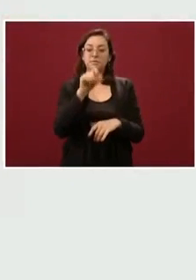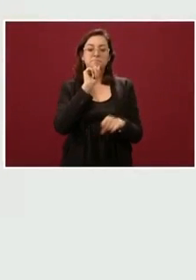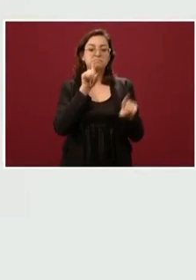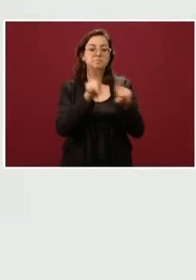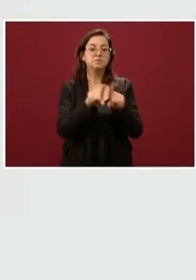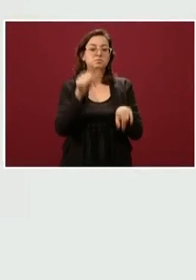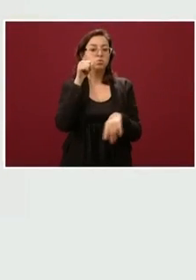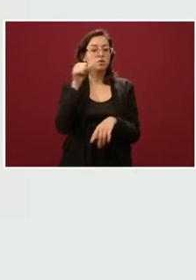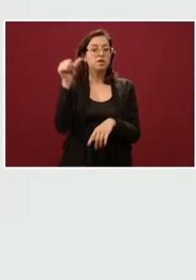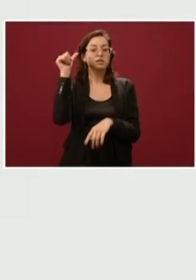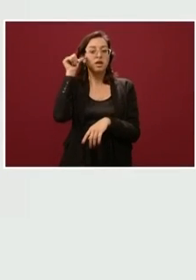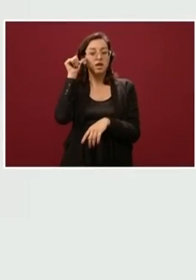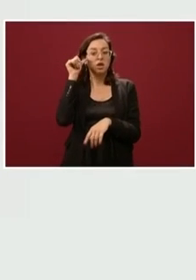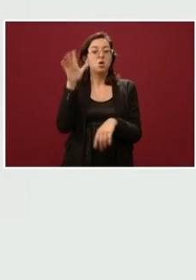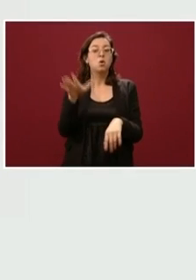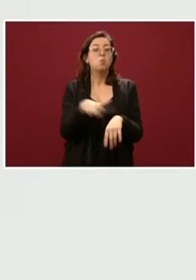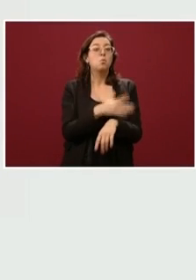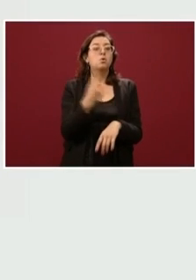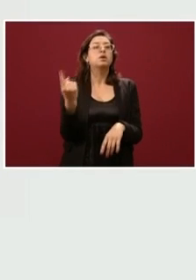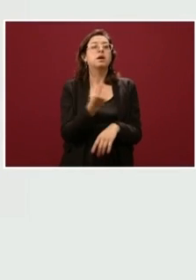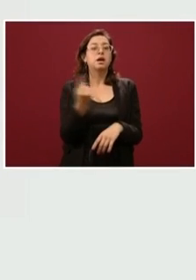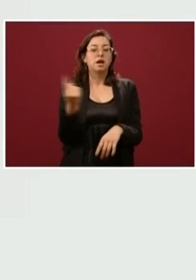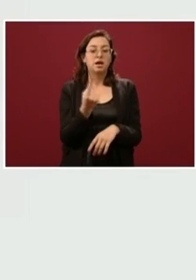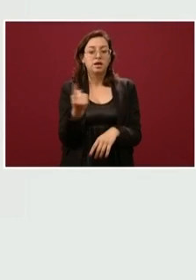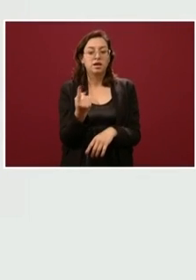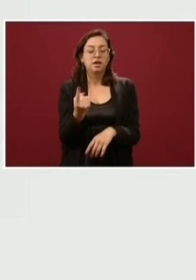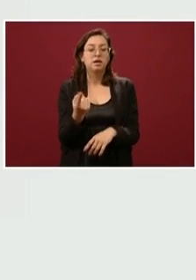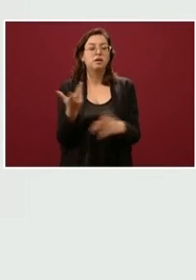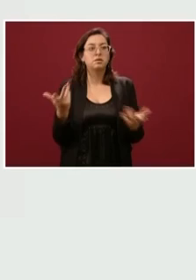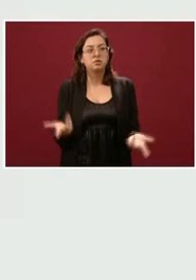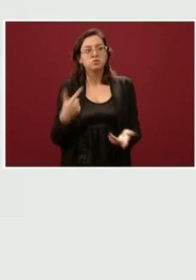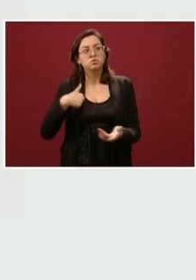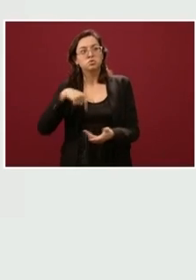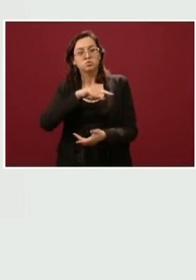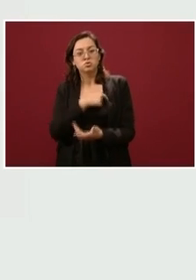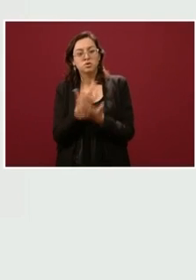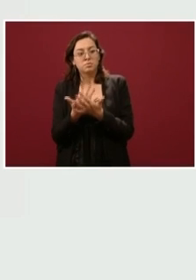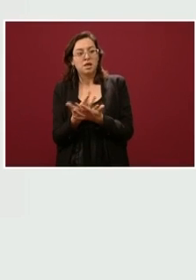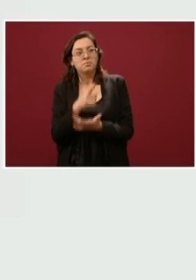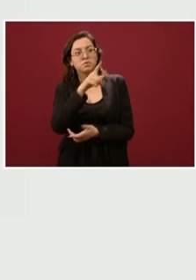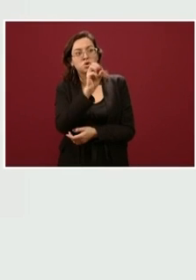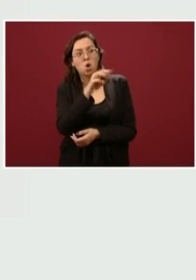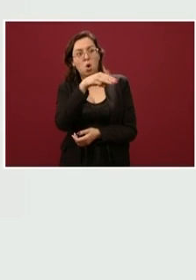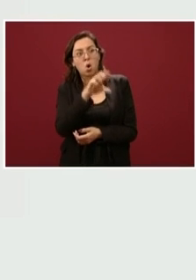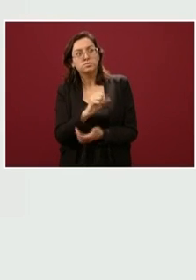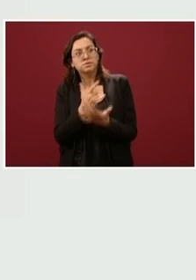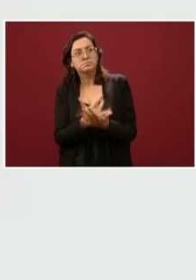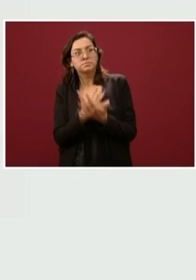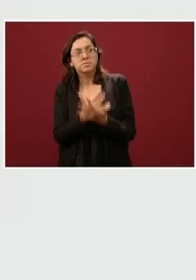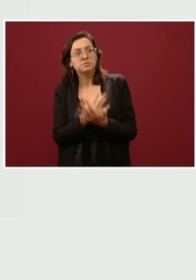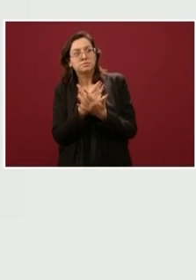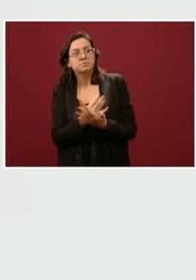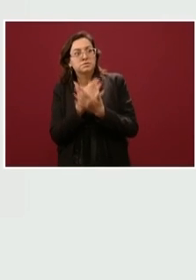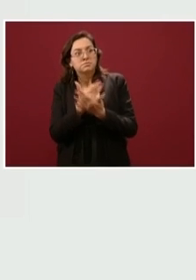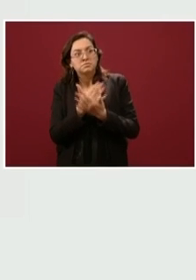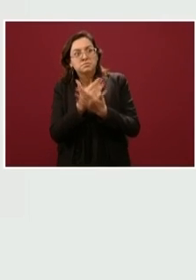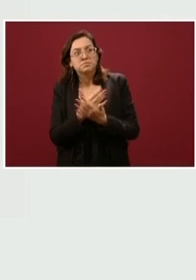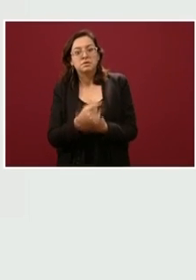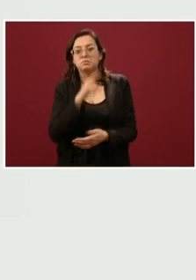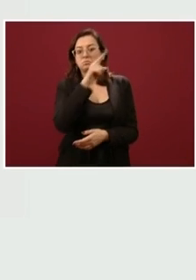de hoy la OMS, hasta el corte, estuvimos dando una oportunidad hasta las 6:30 de la tarde, que es cuando nosotros